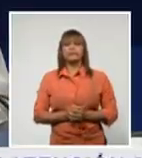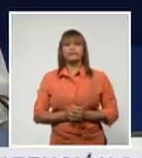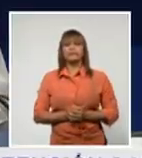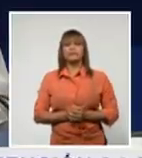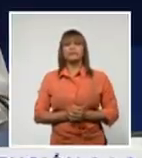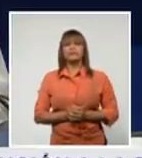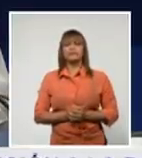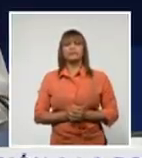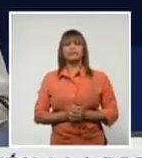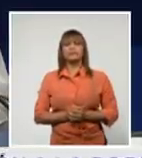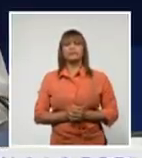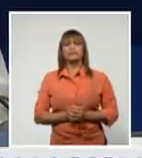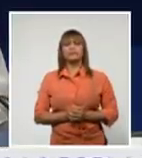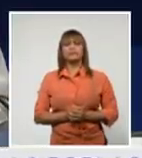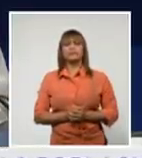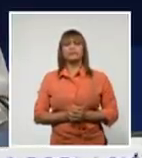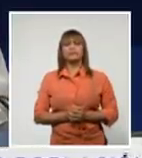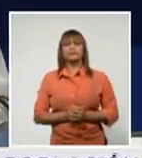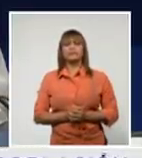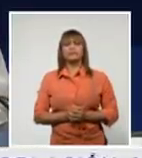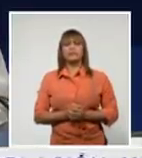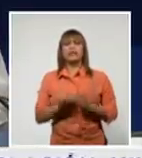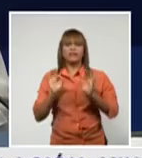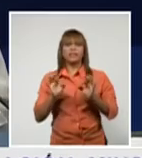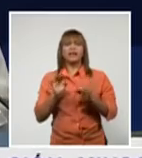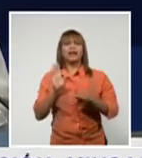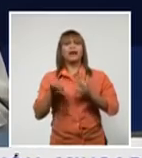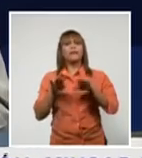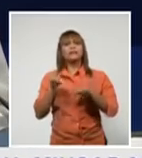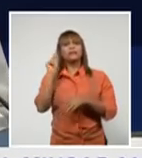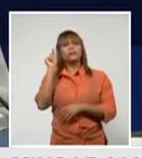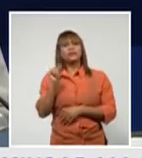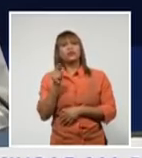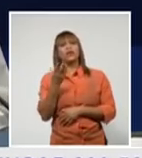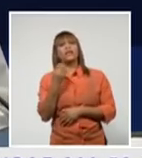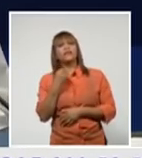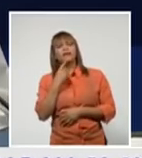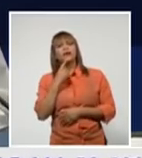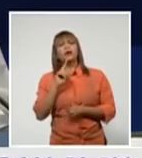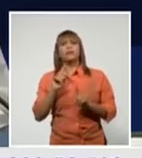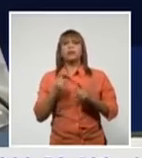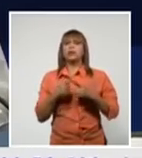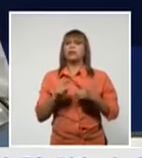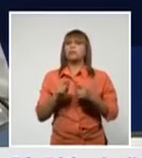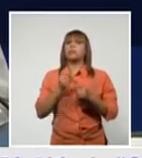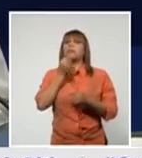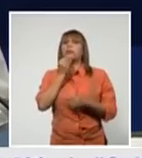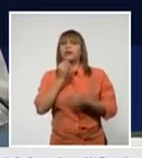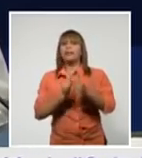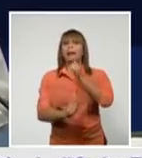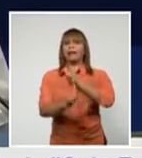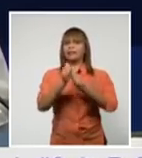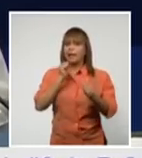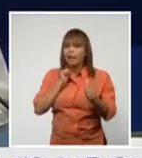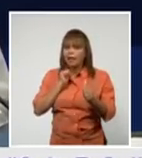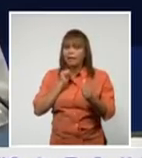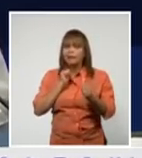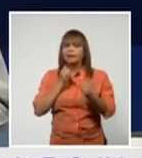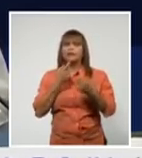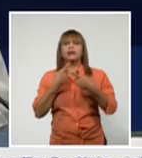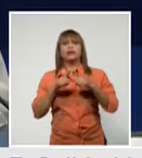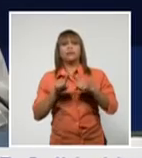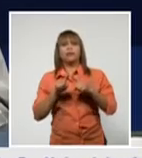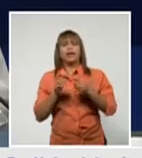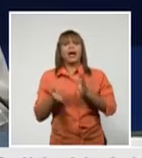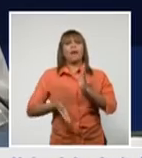que hay personas que dicen, bueno, eso puede provocar un rebrote, eso puede provocar un